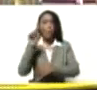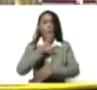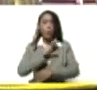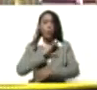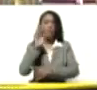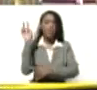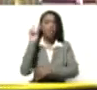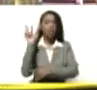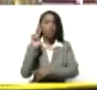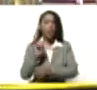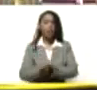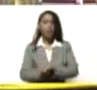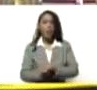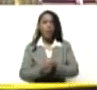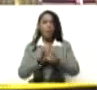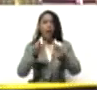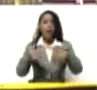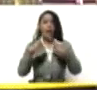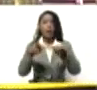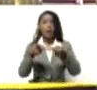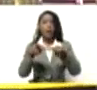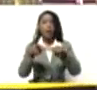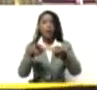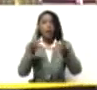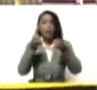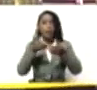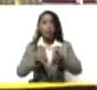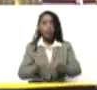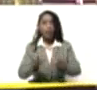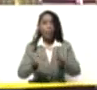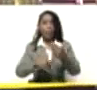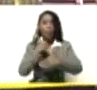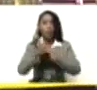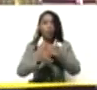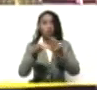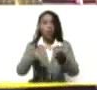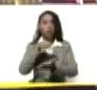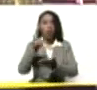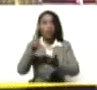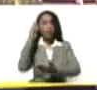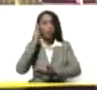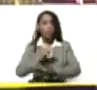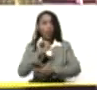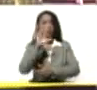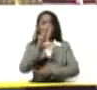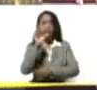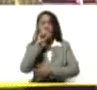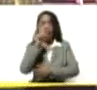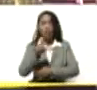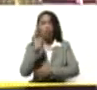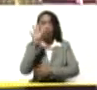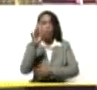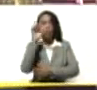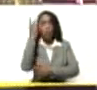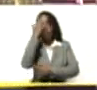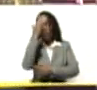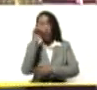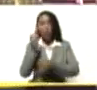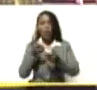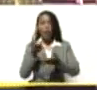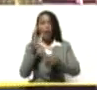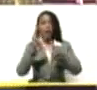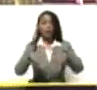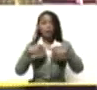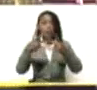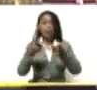del renacer del proyecto nacional Simón Bolívar a 30 años del 4 de febrero, del renacer